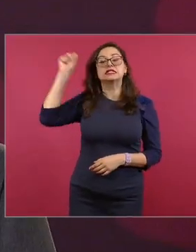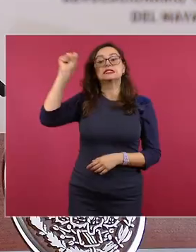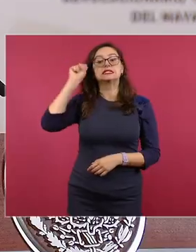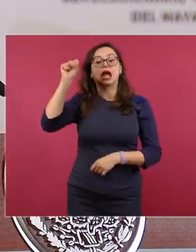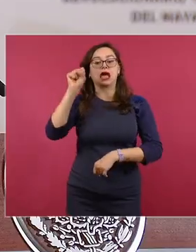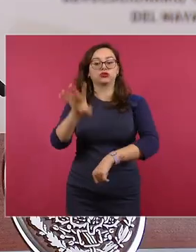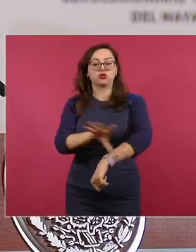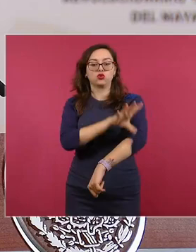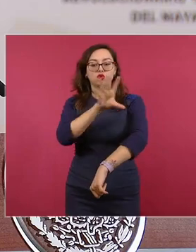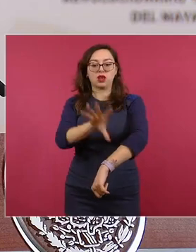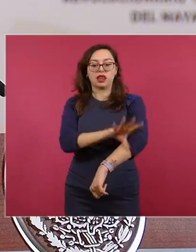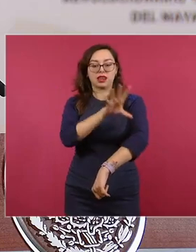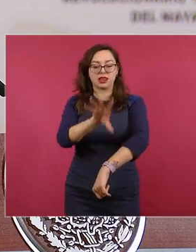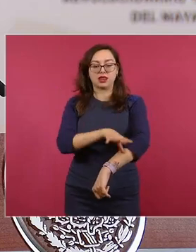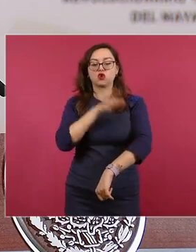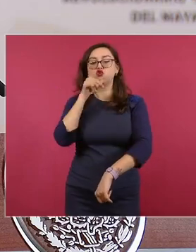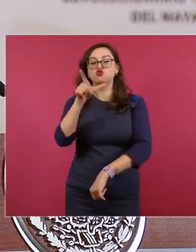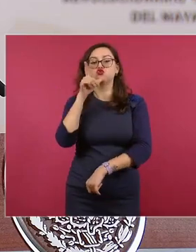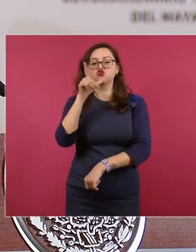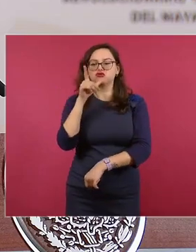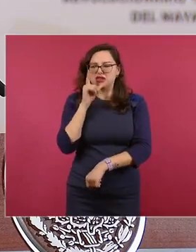ese entonces, en los años 70,